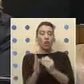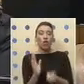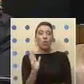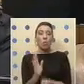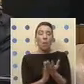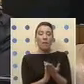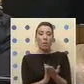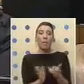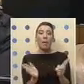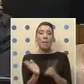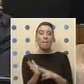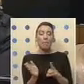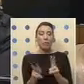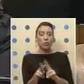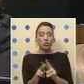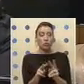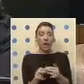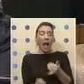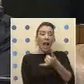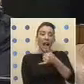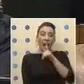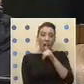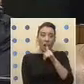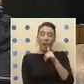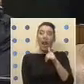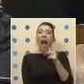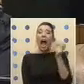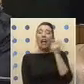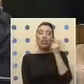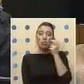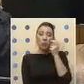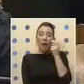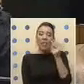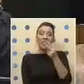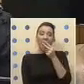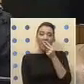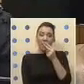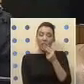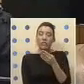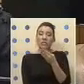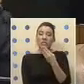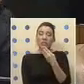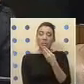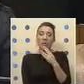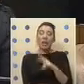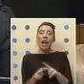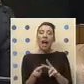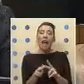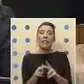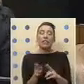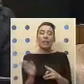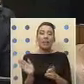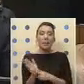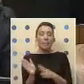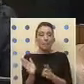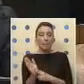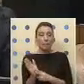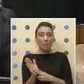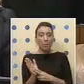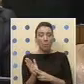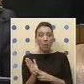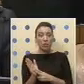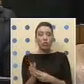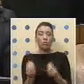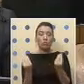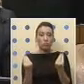cuanto a los impuestos correctivos de alcoholes, azúcar y tabaco. Igualmente necesitamos propiciar un sistema tributario que sea